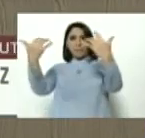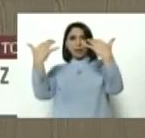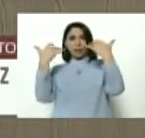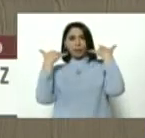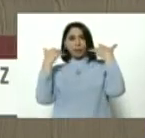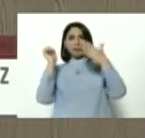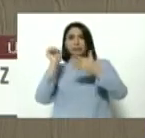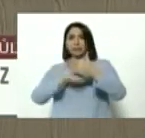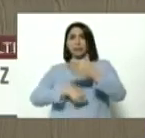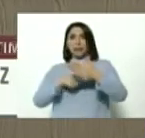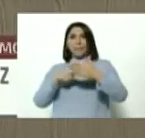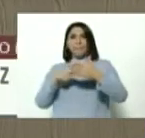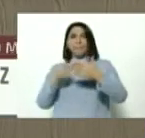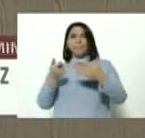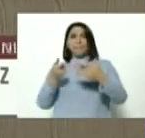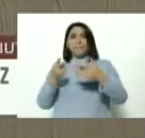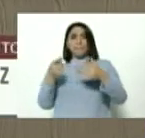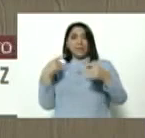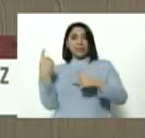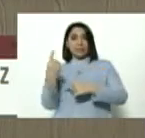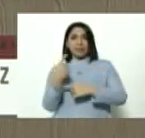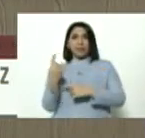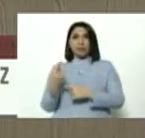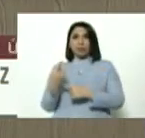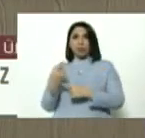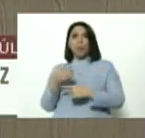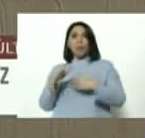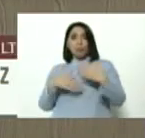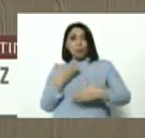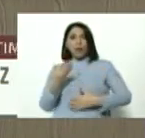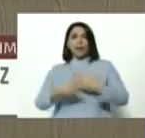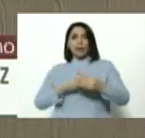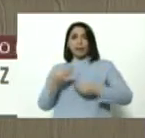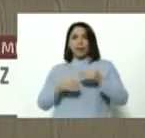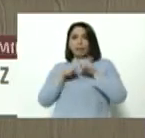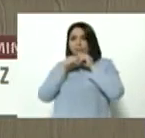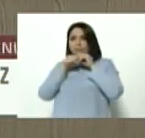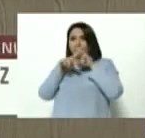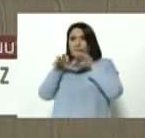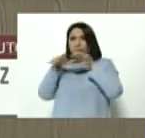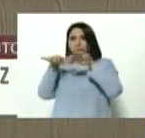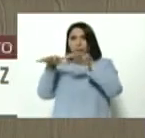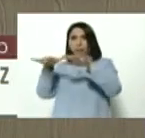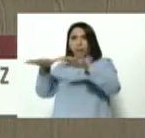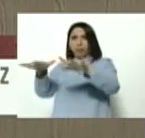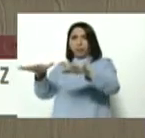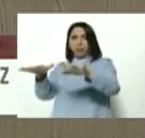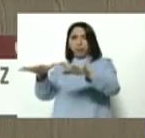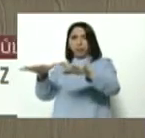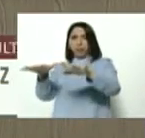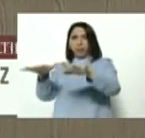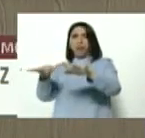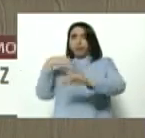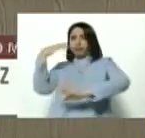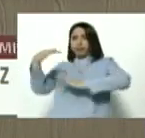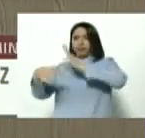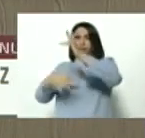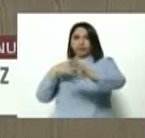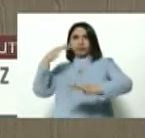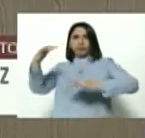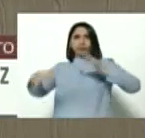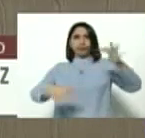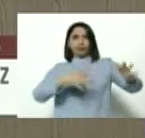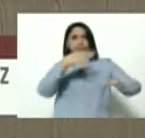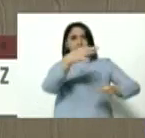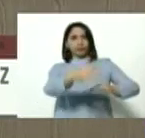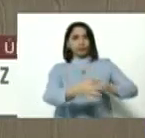que puedan generar que las gotas de saliva de una persona infectada pues se desplacen por todo un recinto, por